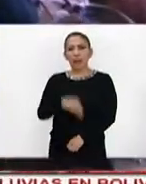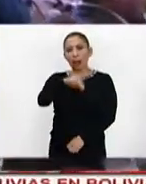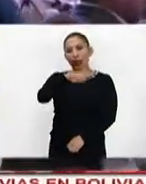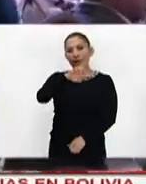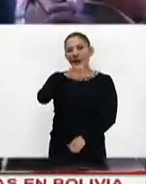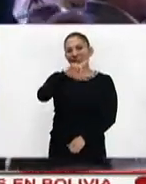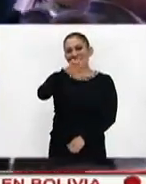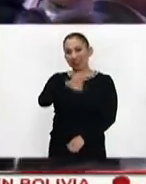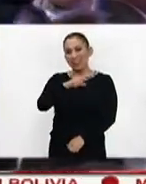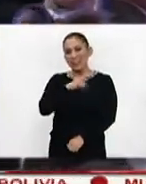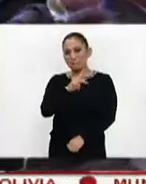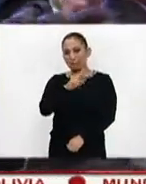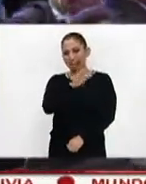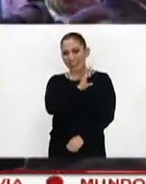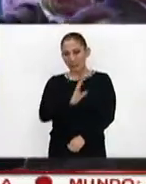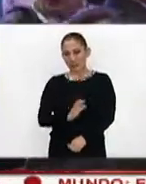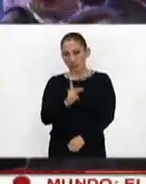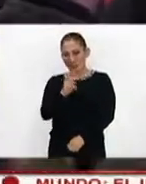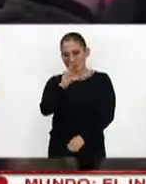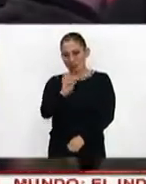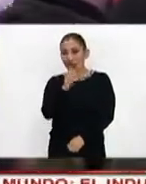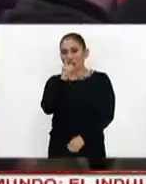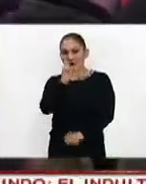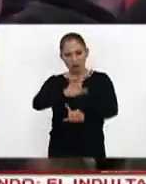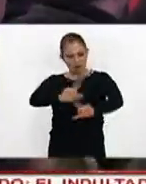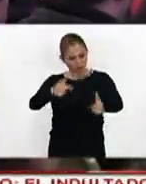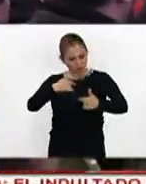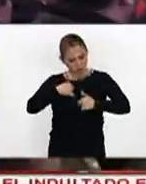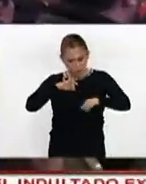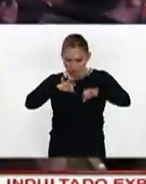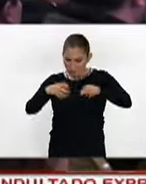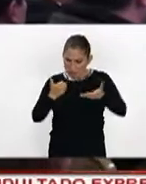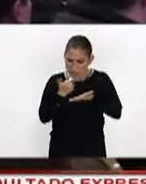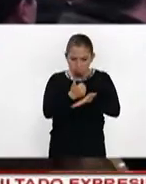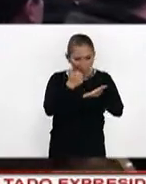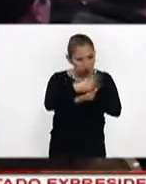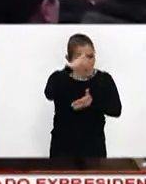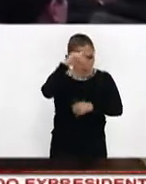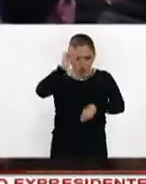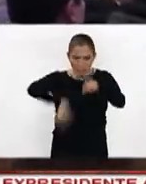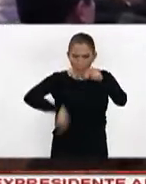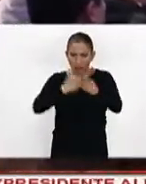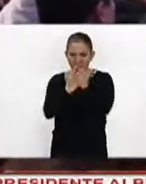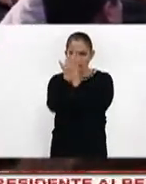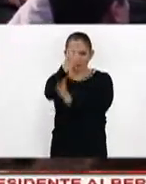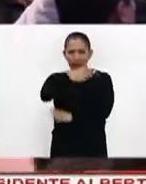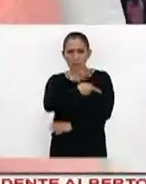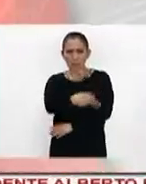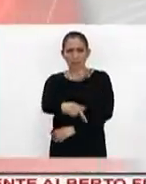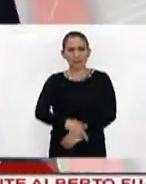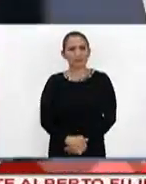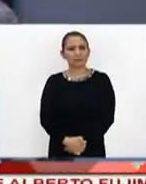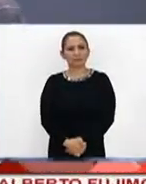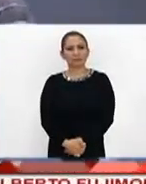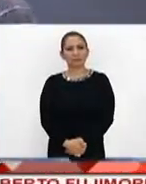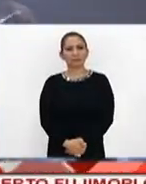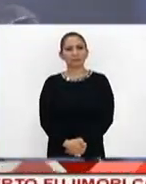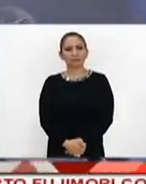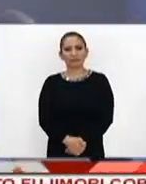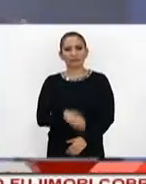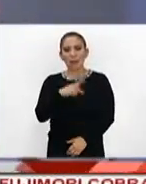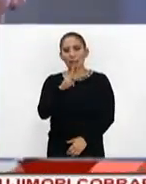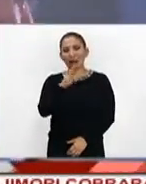José Antonio Meade, precandidato del PRI, afirmó que está listo para trabajar por un país que abata la pobreza.